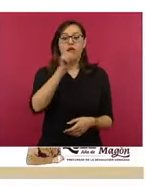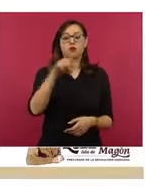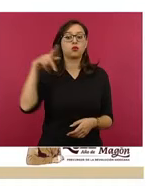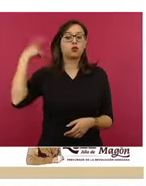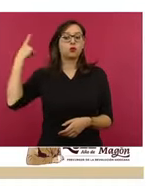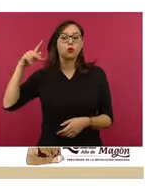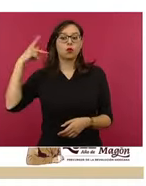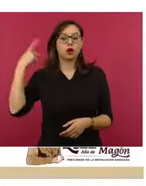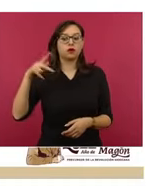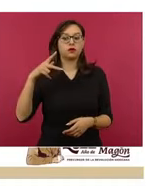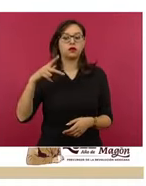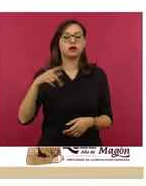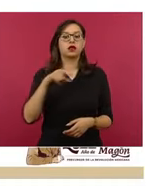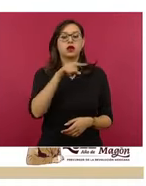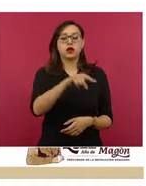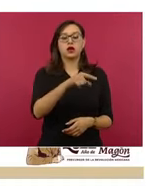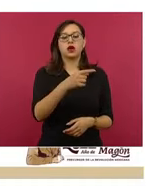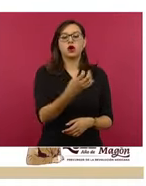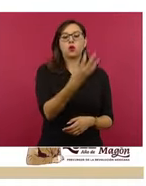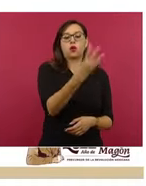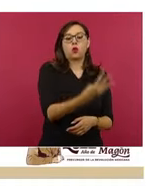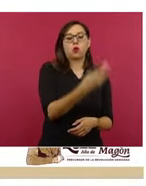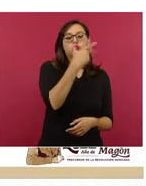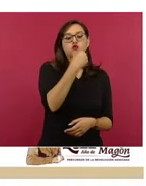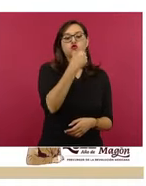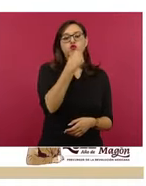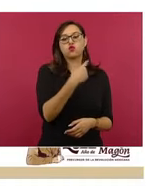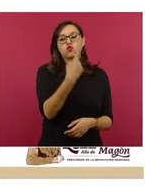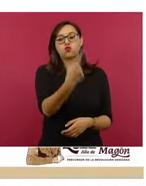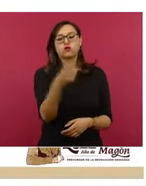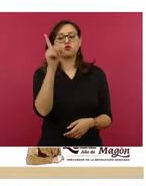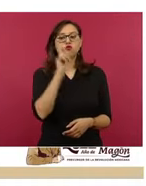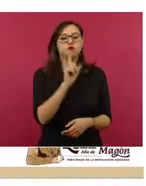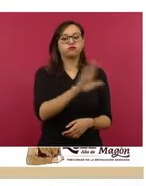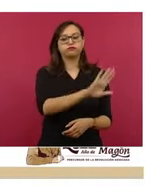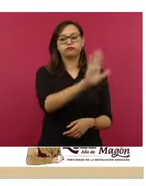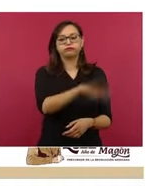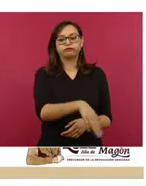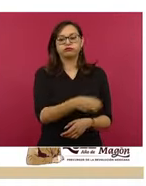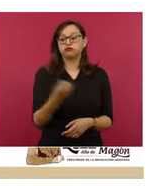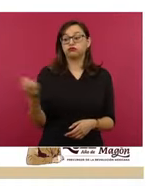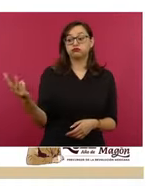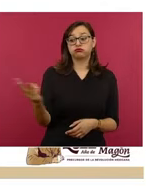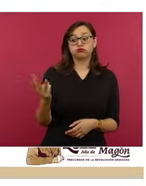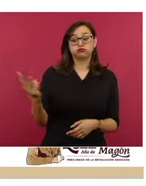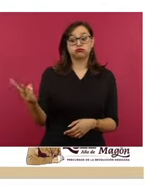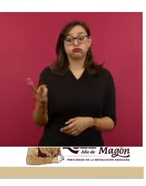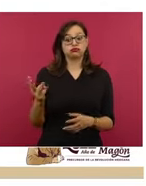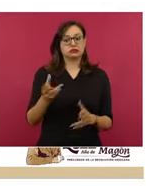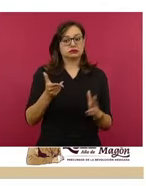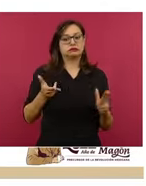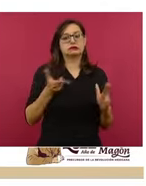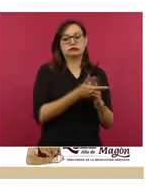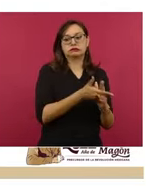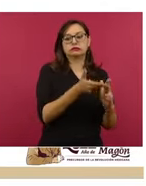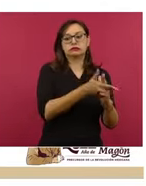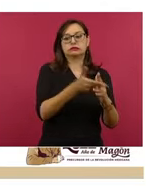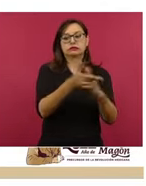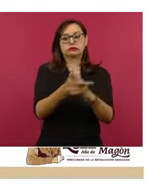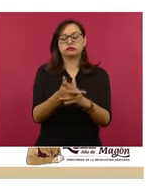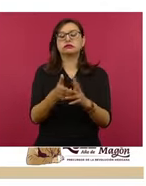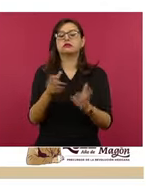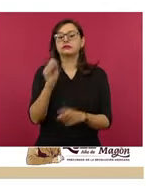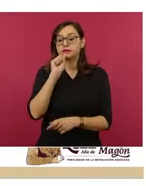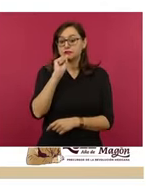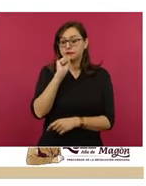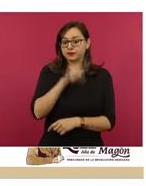mujer en Ciudad Cerdán, así como de los lamentables hechos ocurridos de homicidios de una familia